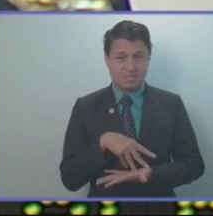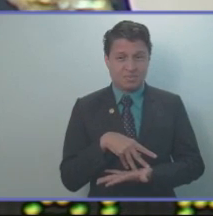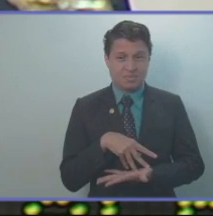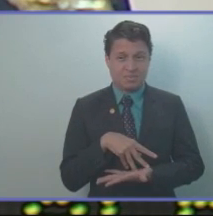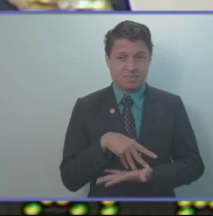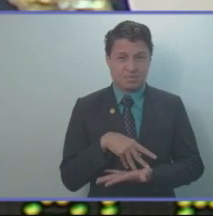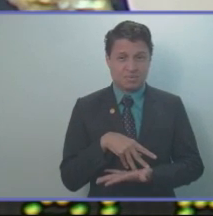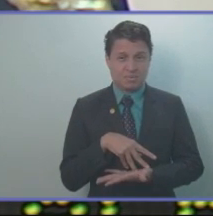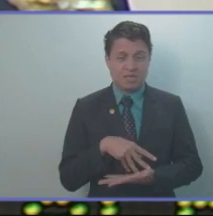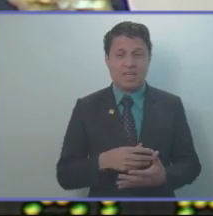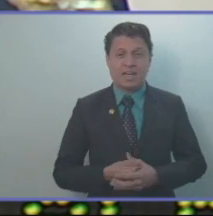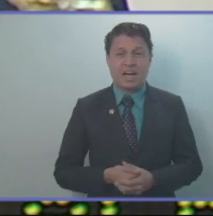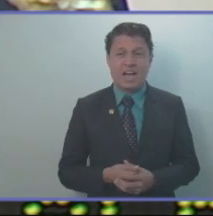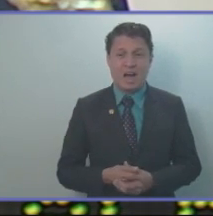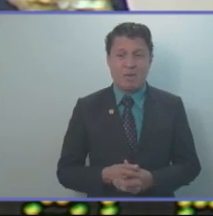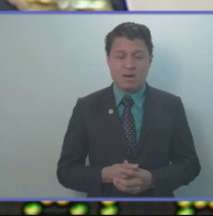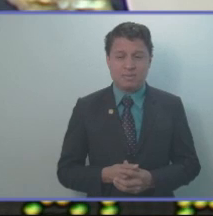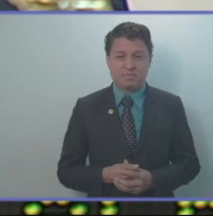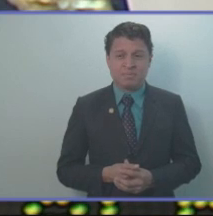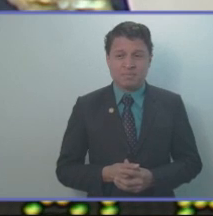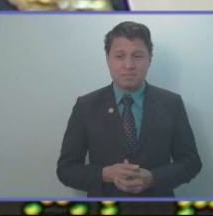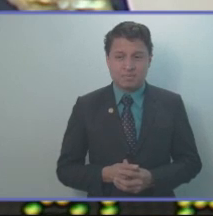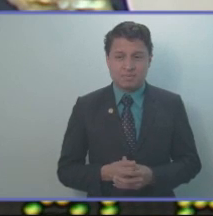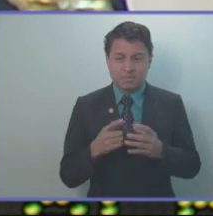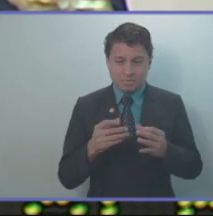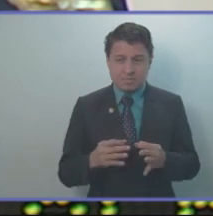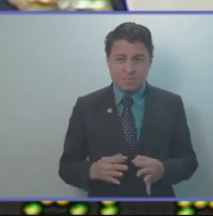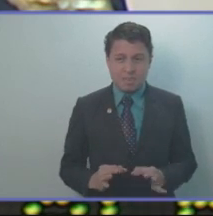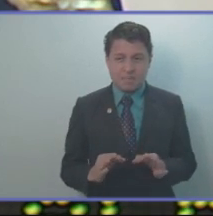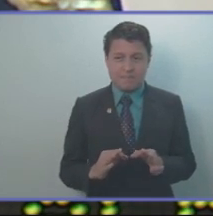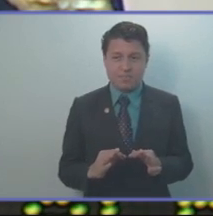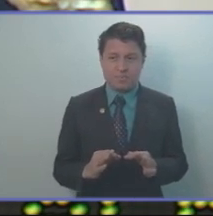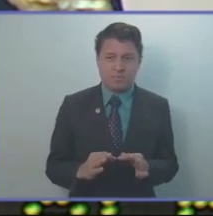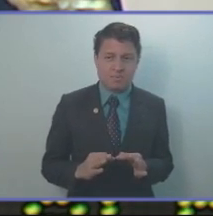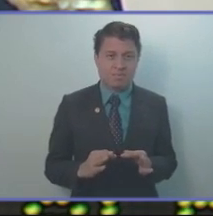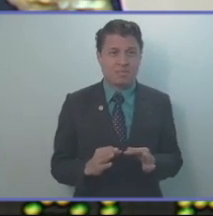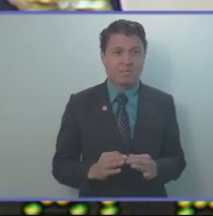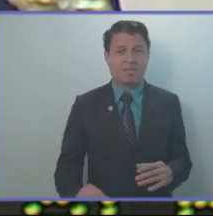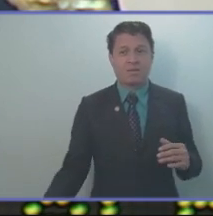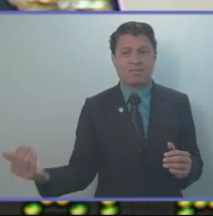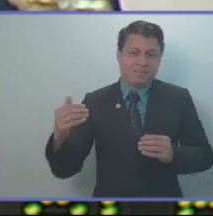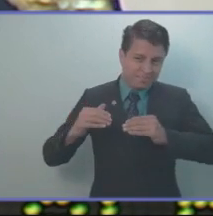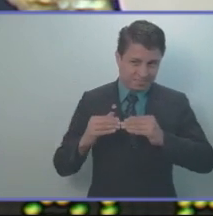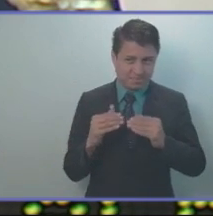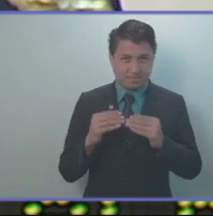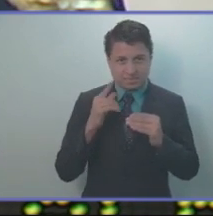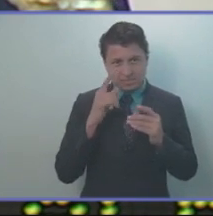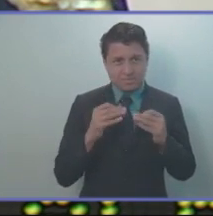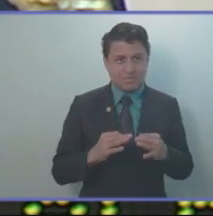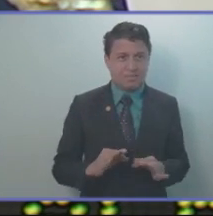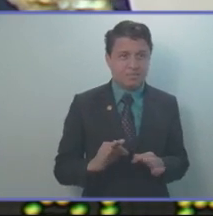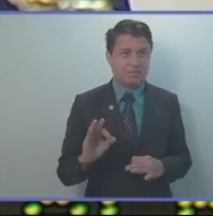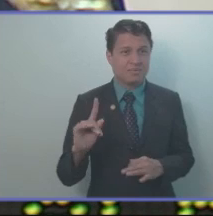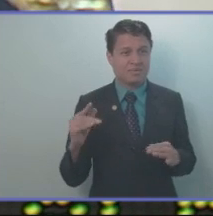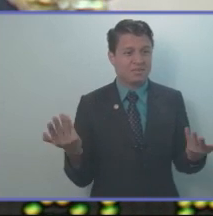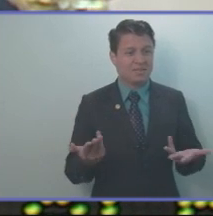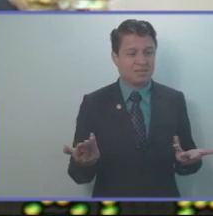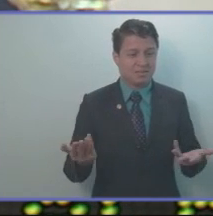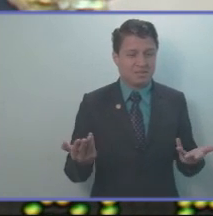el beneficio de tener agua. Por el contrario, no se hicieron